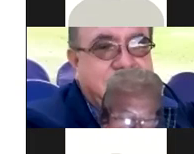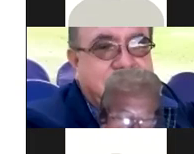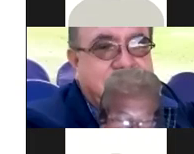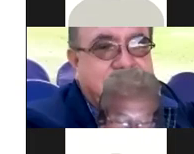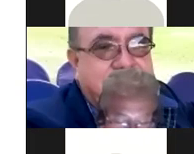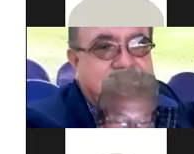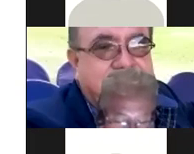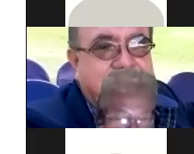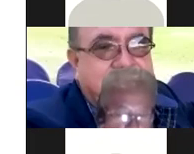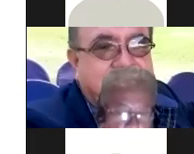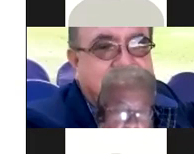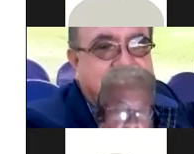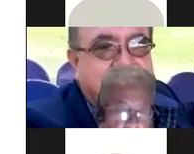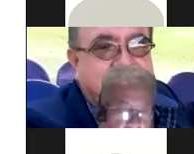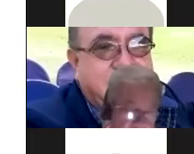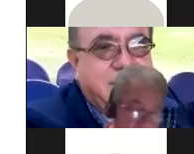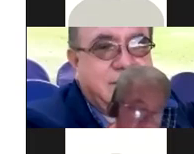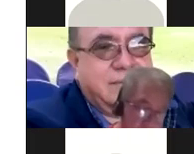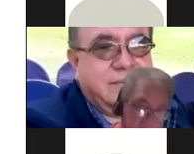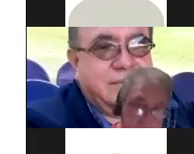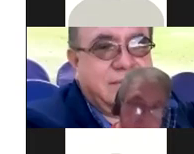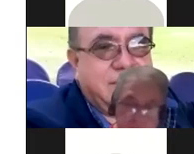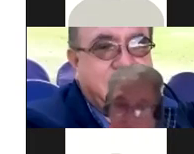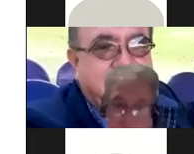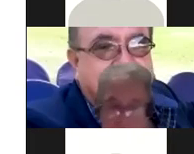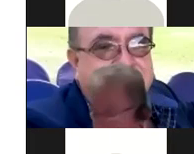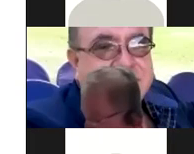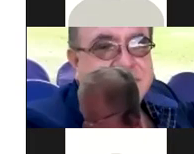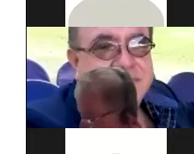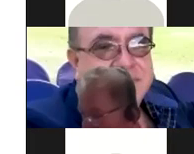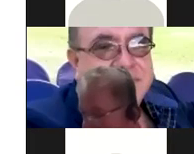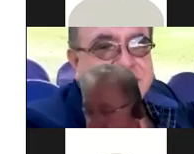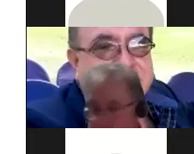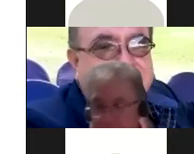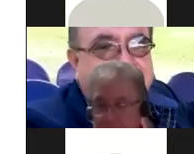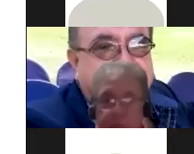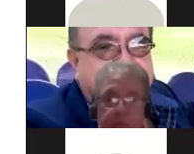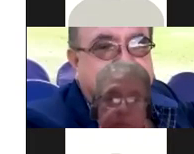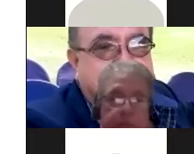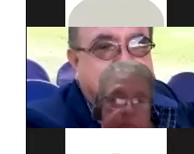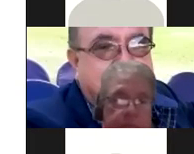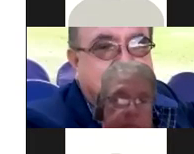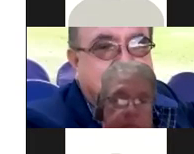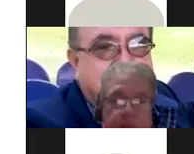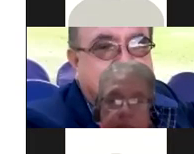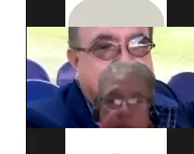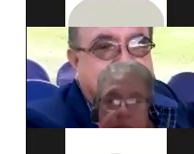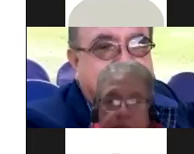rutina porque es solo lo mismo, o sea, despertar, estar en casa, hacer los quehaceres del hogar y todo eso.